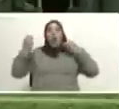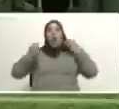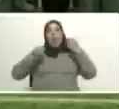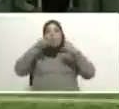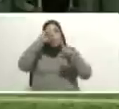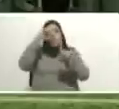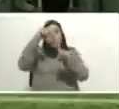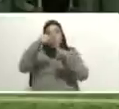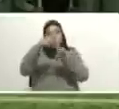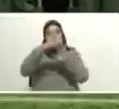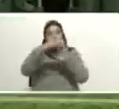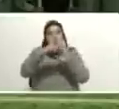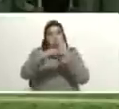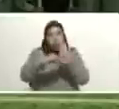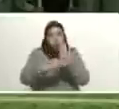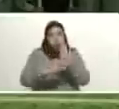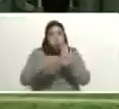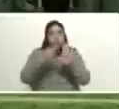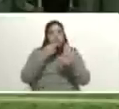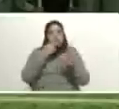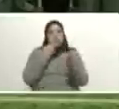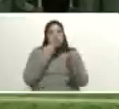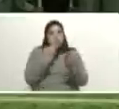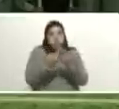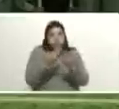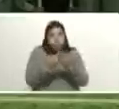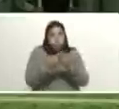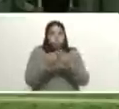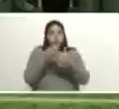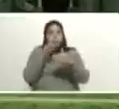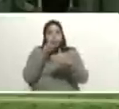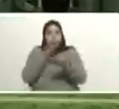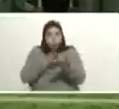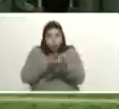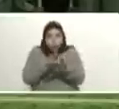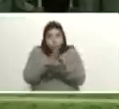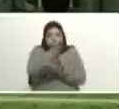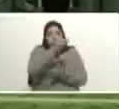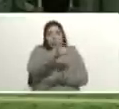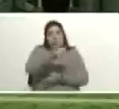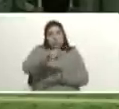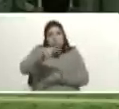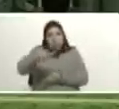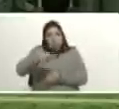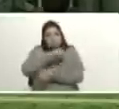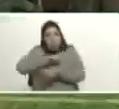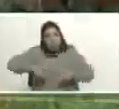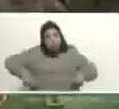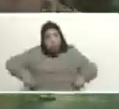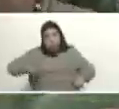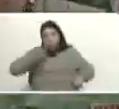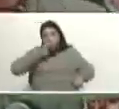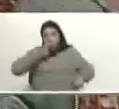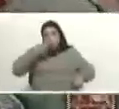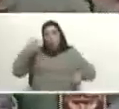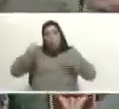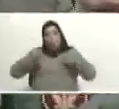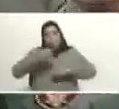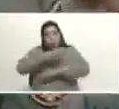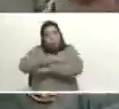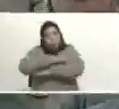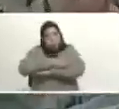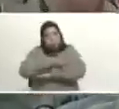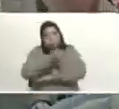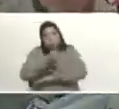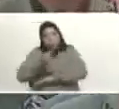de planeamiento para que la Guardia Nacional Bolivariana cada vez sea más eficiente, más